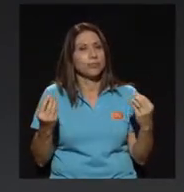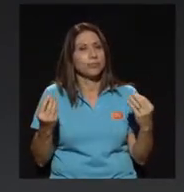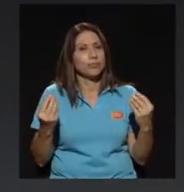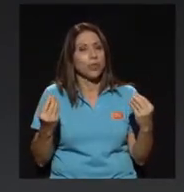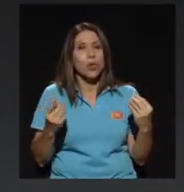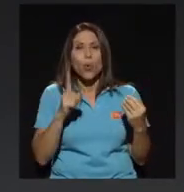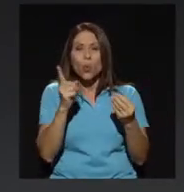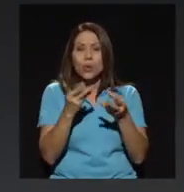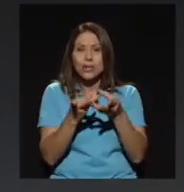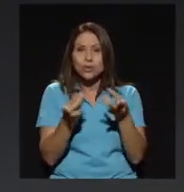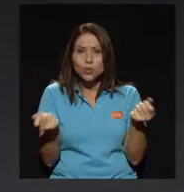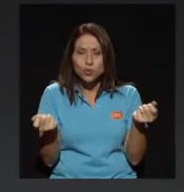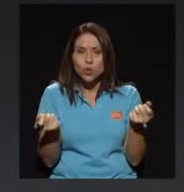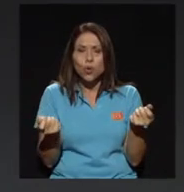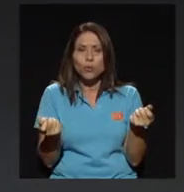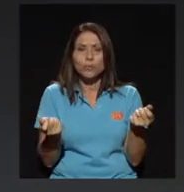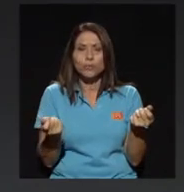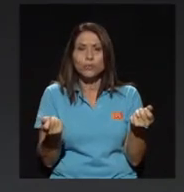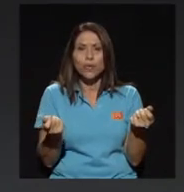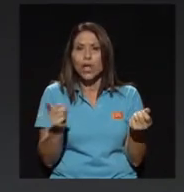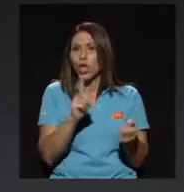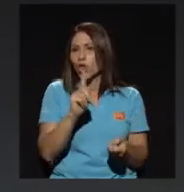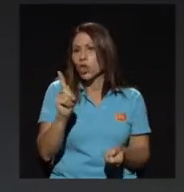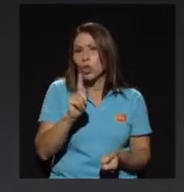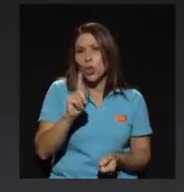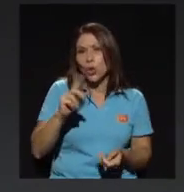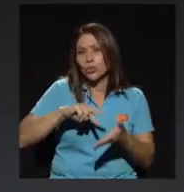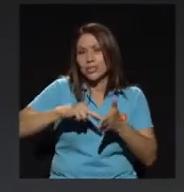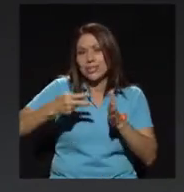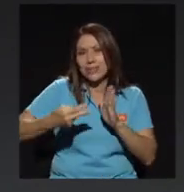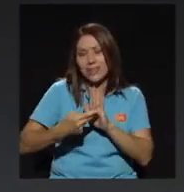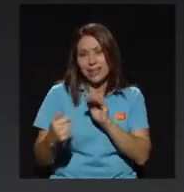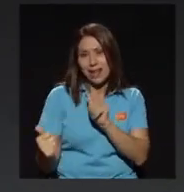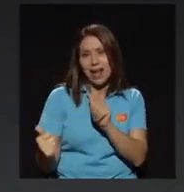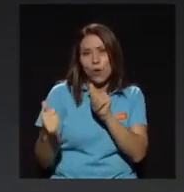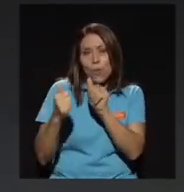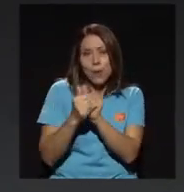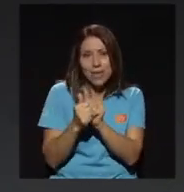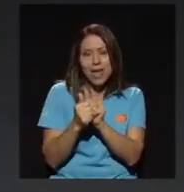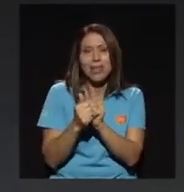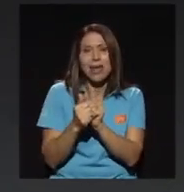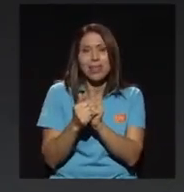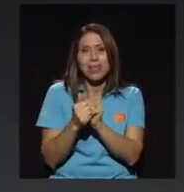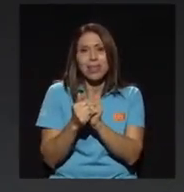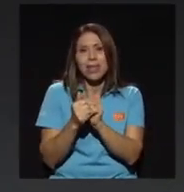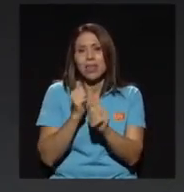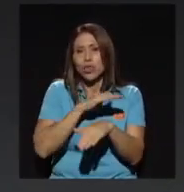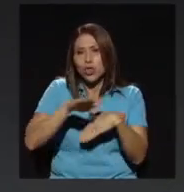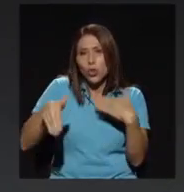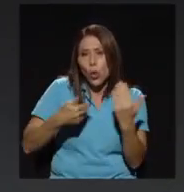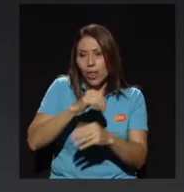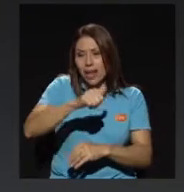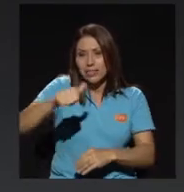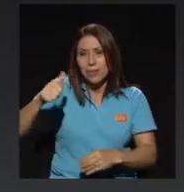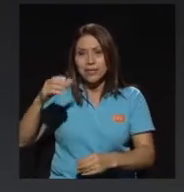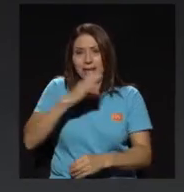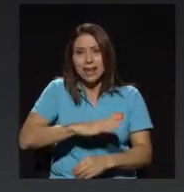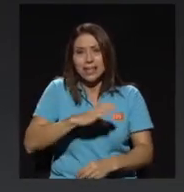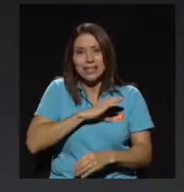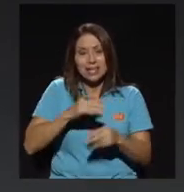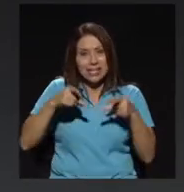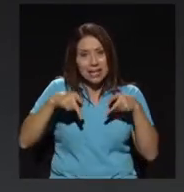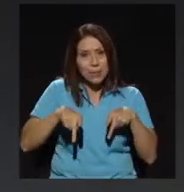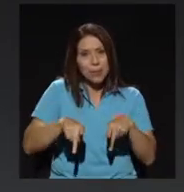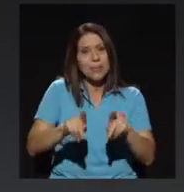una solución no necesariamente viene acompañada de todas las demás características que le permiten